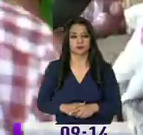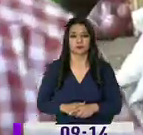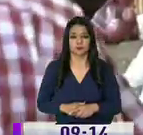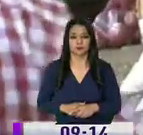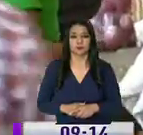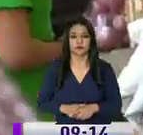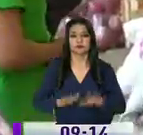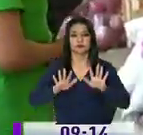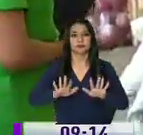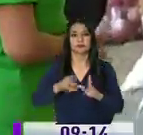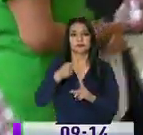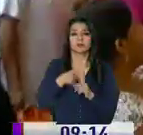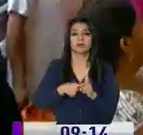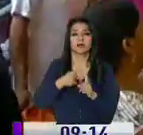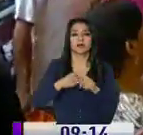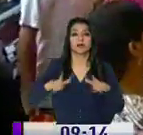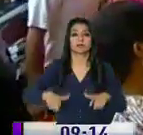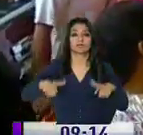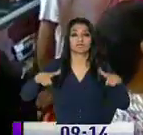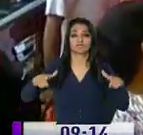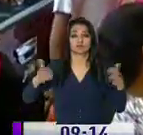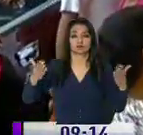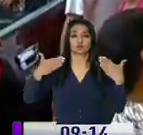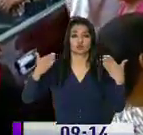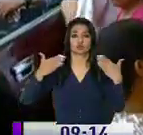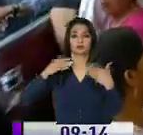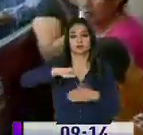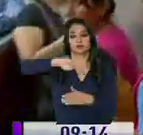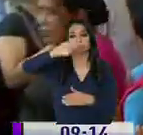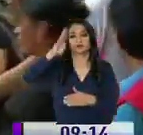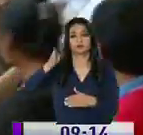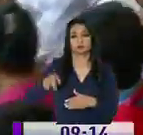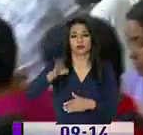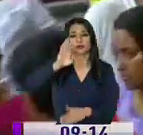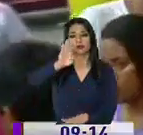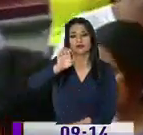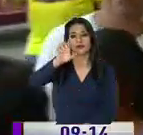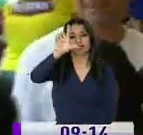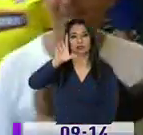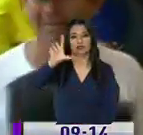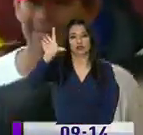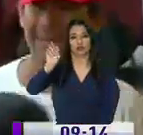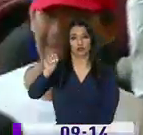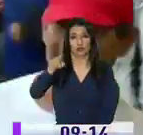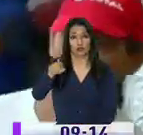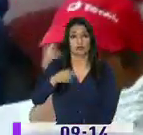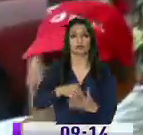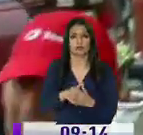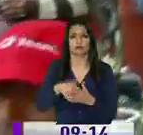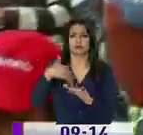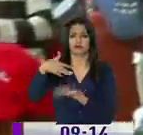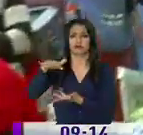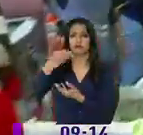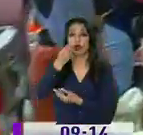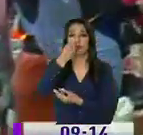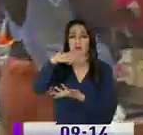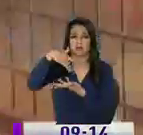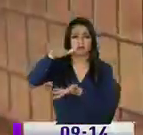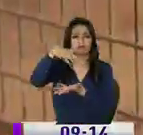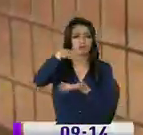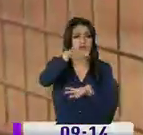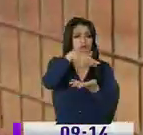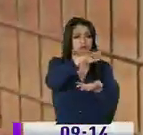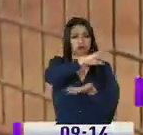Este es el mercado más grande de Guayaquil, el mercado mayorista Montebello, que distribuye víveres de primera